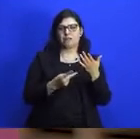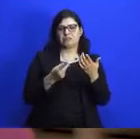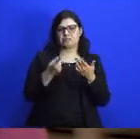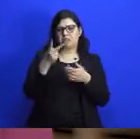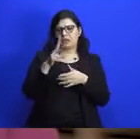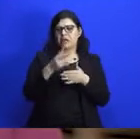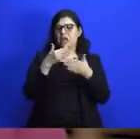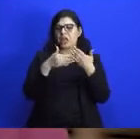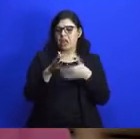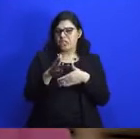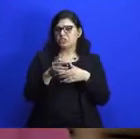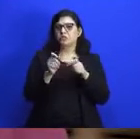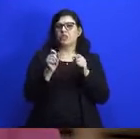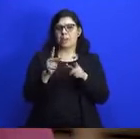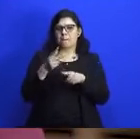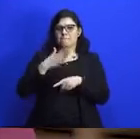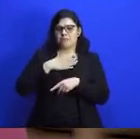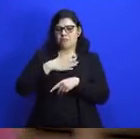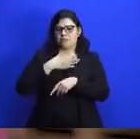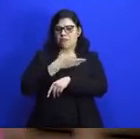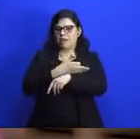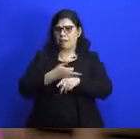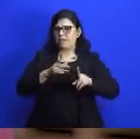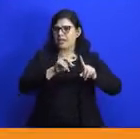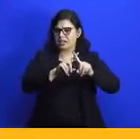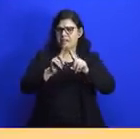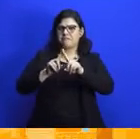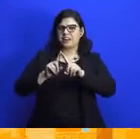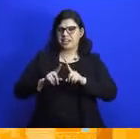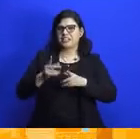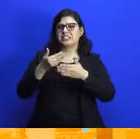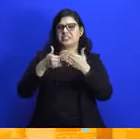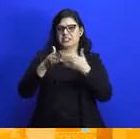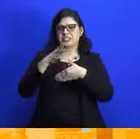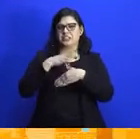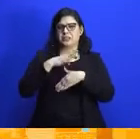adelante y muchas familias de las de nosotros están saliendo adelante.